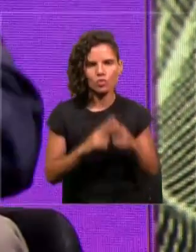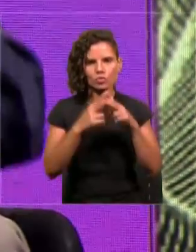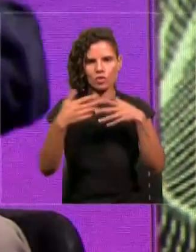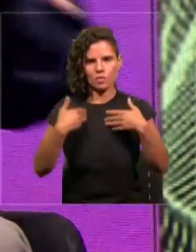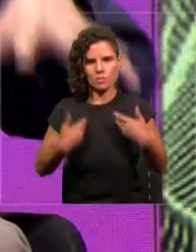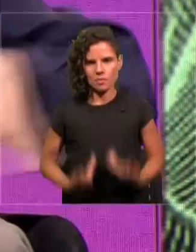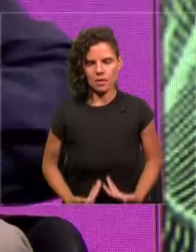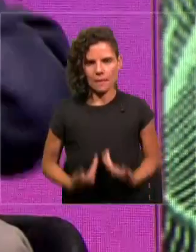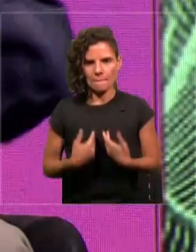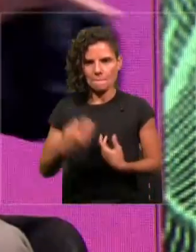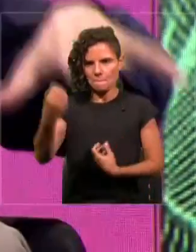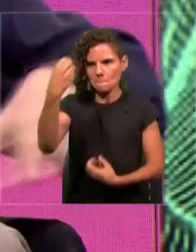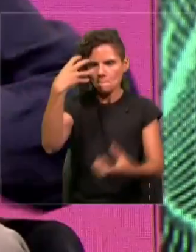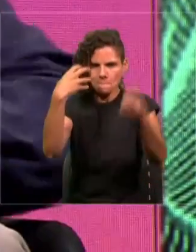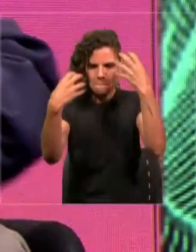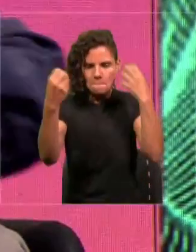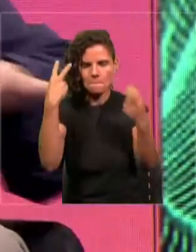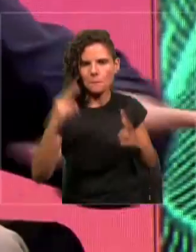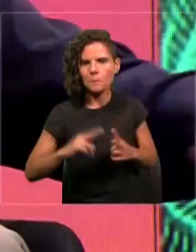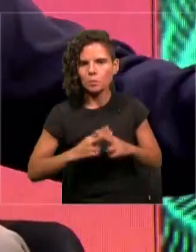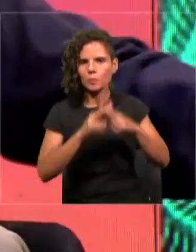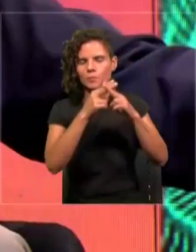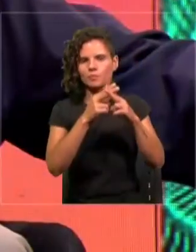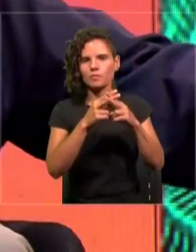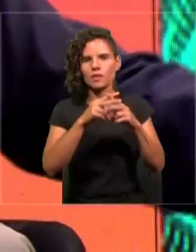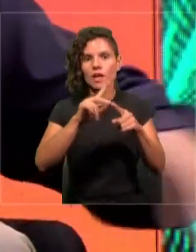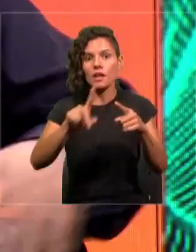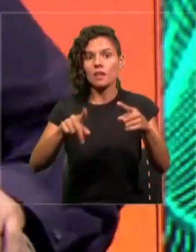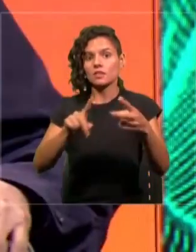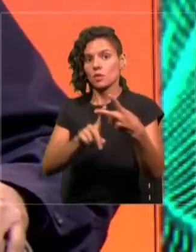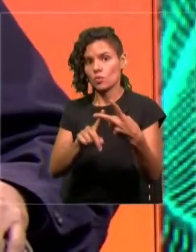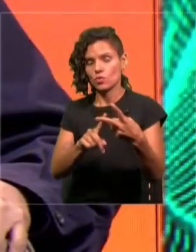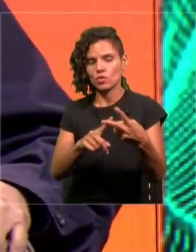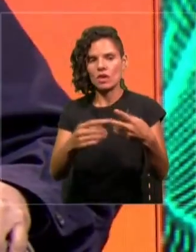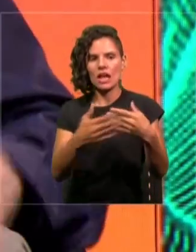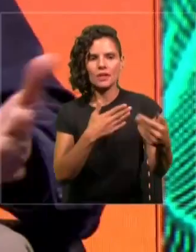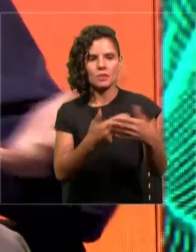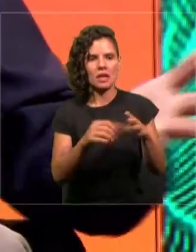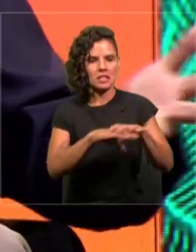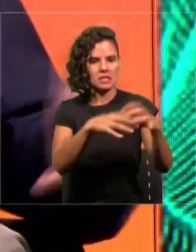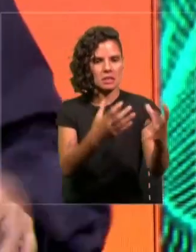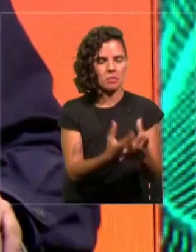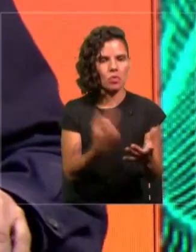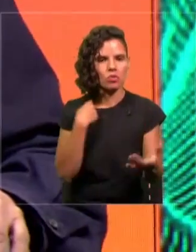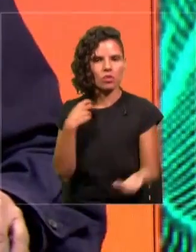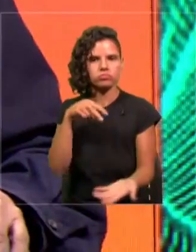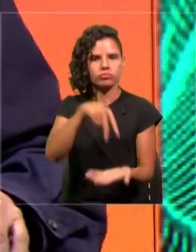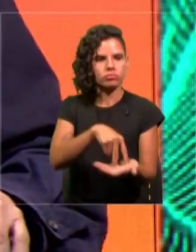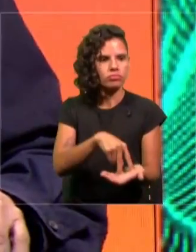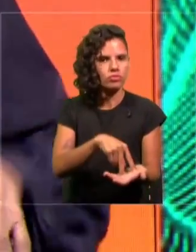Segundo, estoy en un mundo, una naturaleza dada, con sus propias leyes.